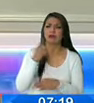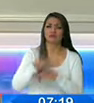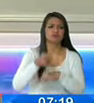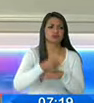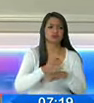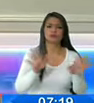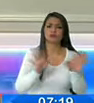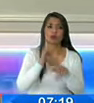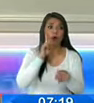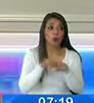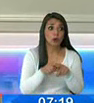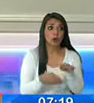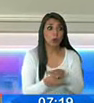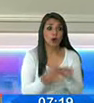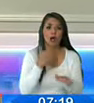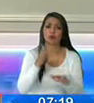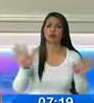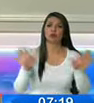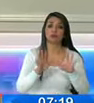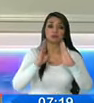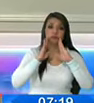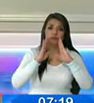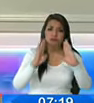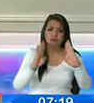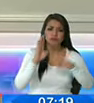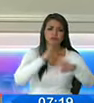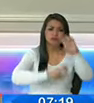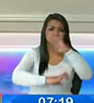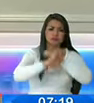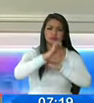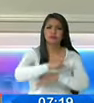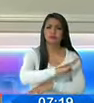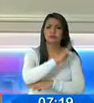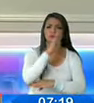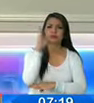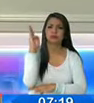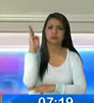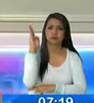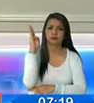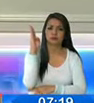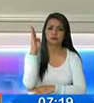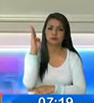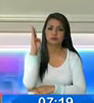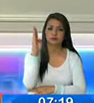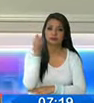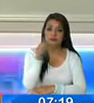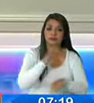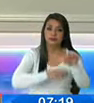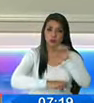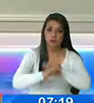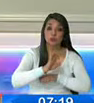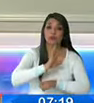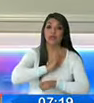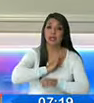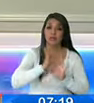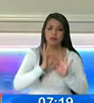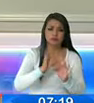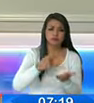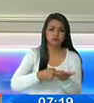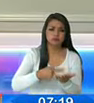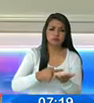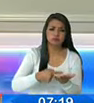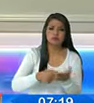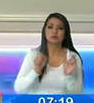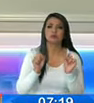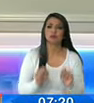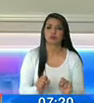ningún sentido, sino a atenernos con la mayor objetividad a lo que la evaluación técnicamente llevada a